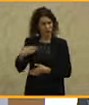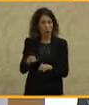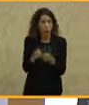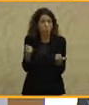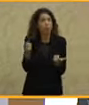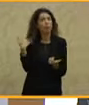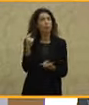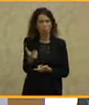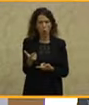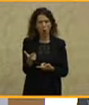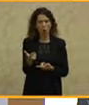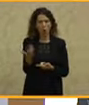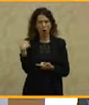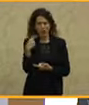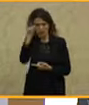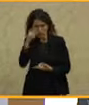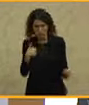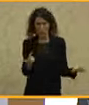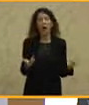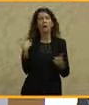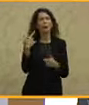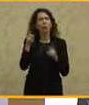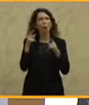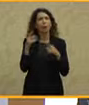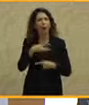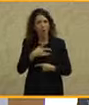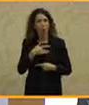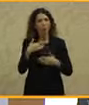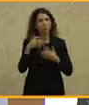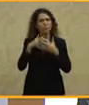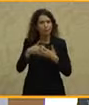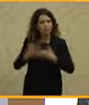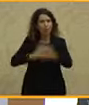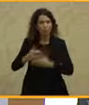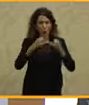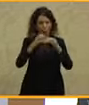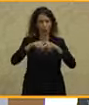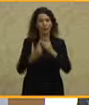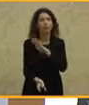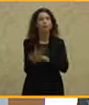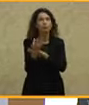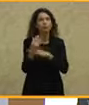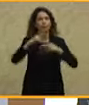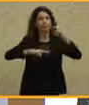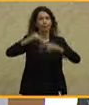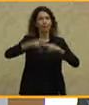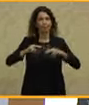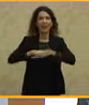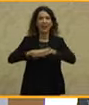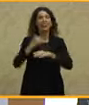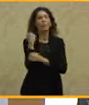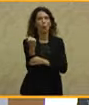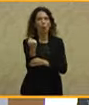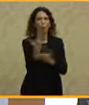que se tenía y que se sabía, pero con mucho amor y tesón, grupos de familias construyeron los primeros andamios de esta red de